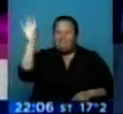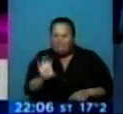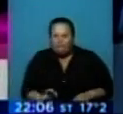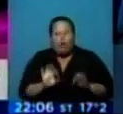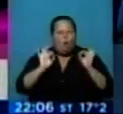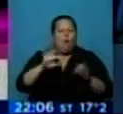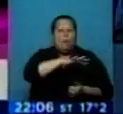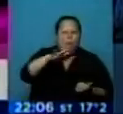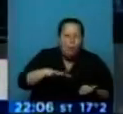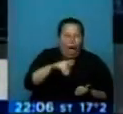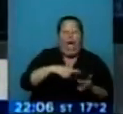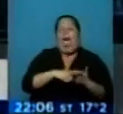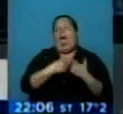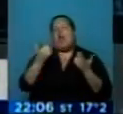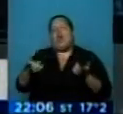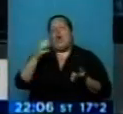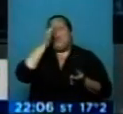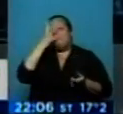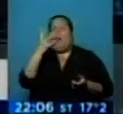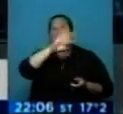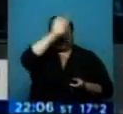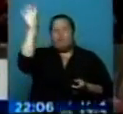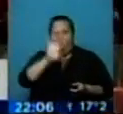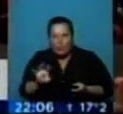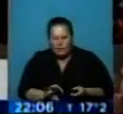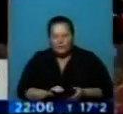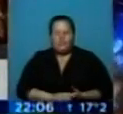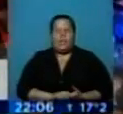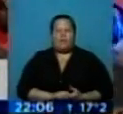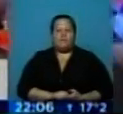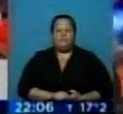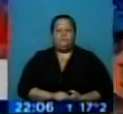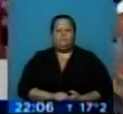en cada barrio, en las 24 provincias.